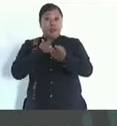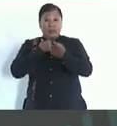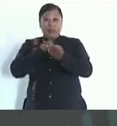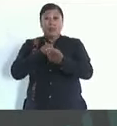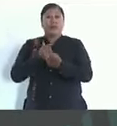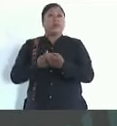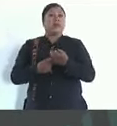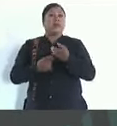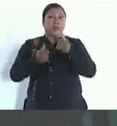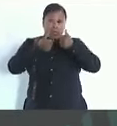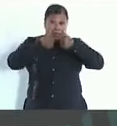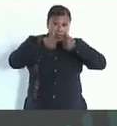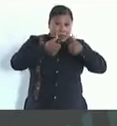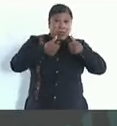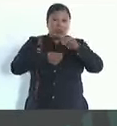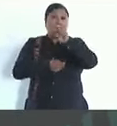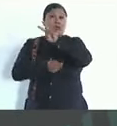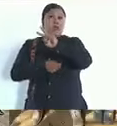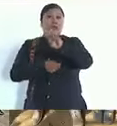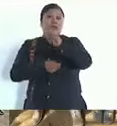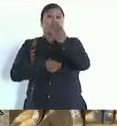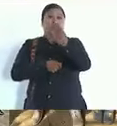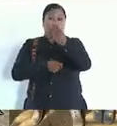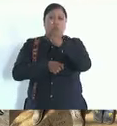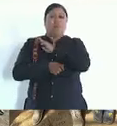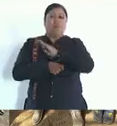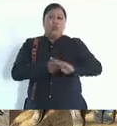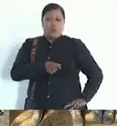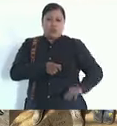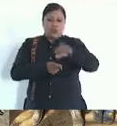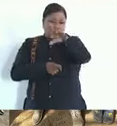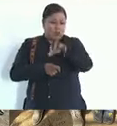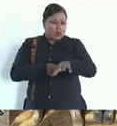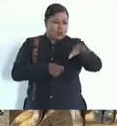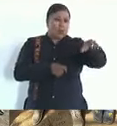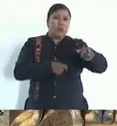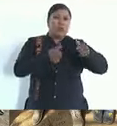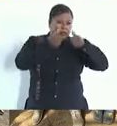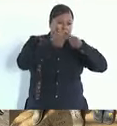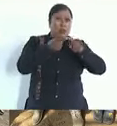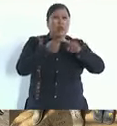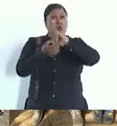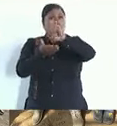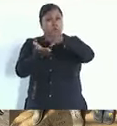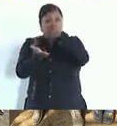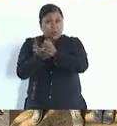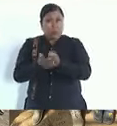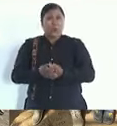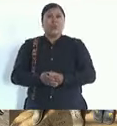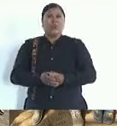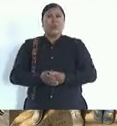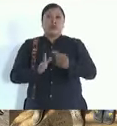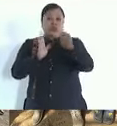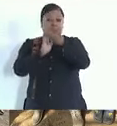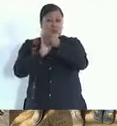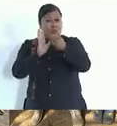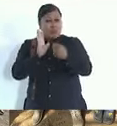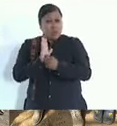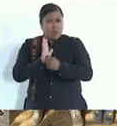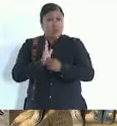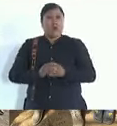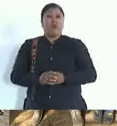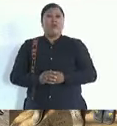se atendieron 201 municipios, se le ha dado prioridad a Juchitán de Zaragoza, a Santo Domingo, Tehuantepec,